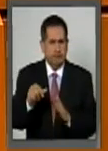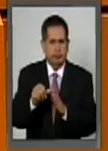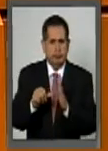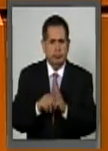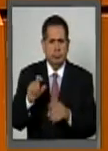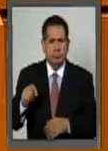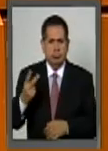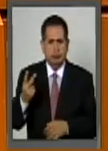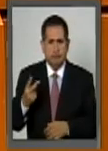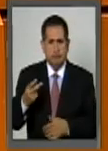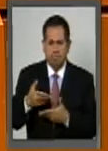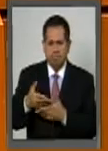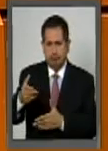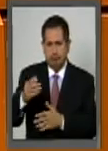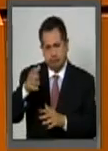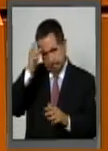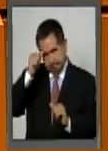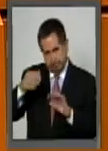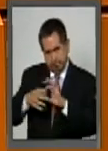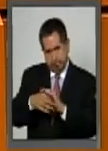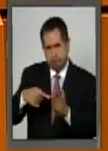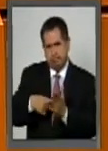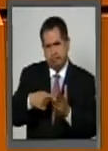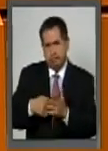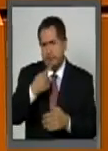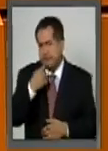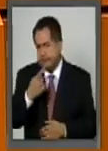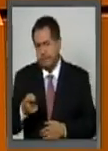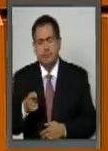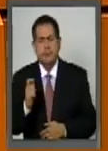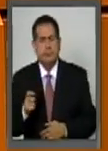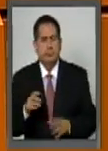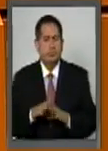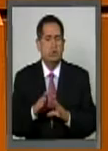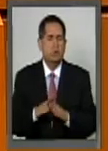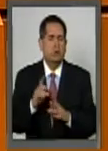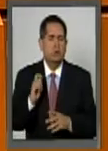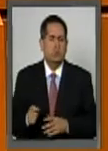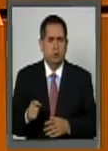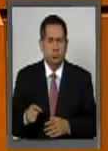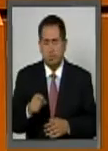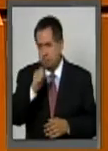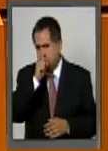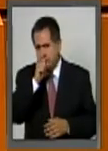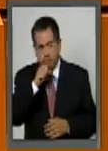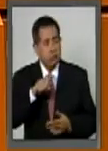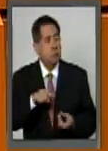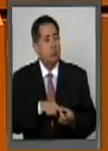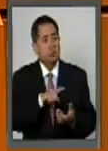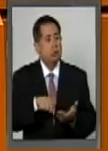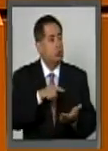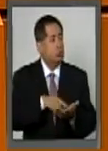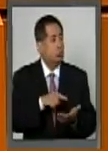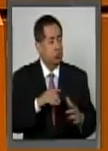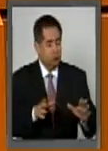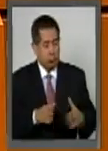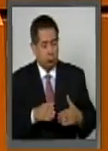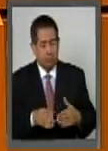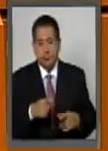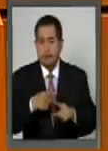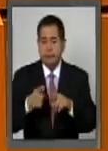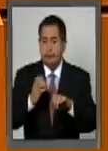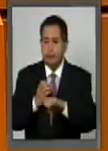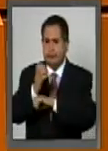del convenio el que señala que en relación con las indicaciones geográficas, los Estados